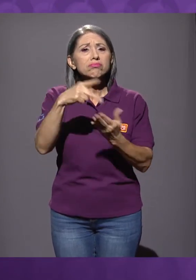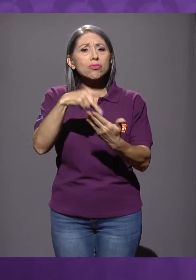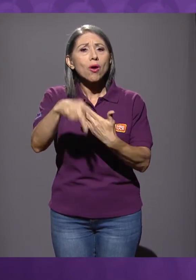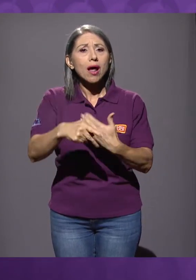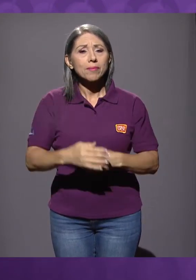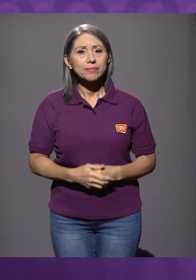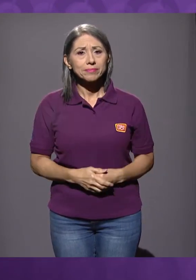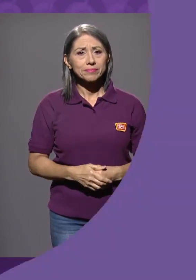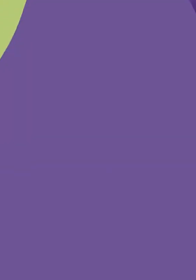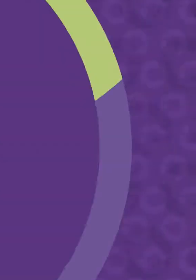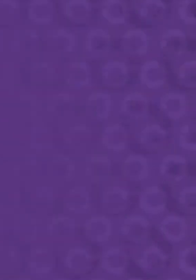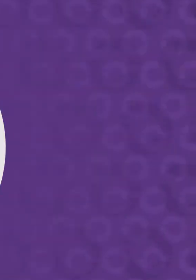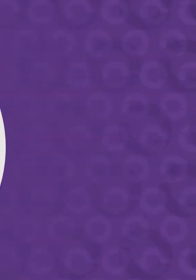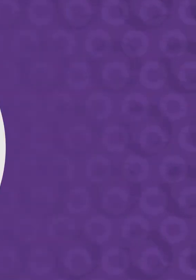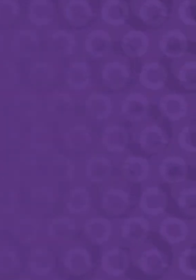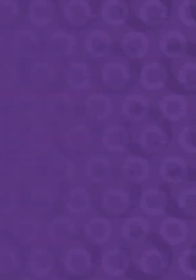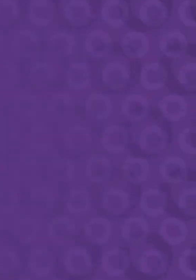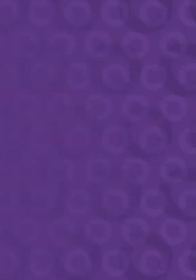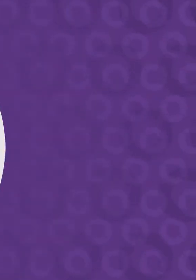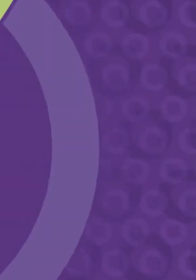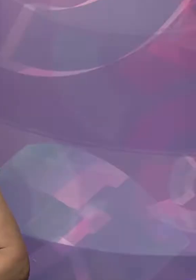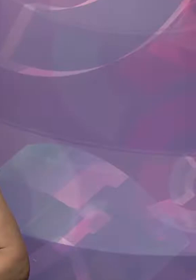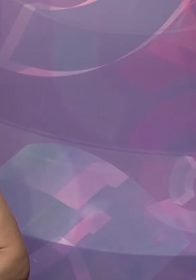en el programa.